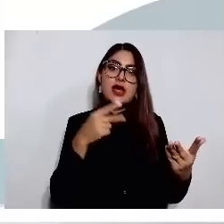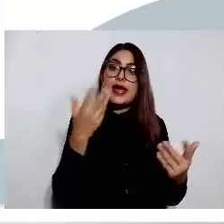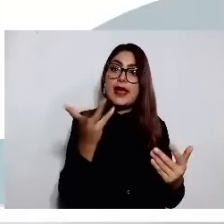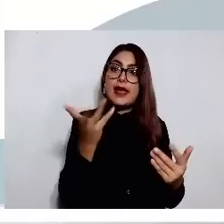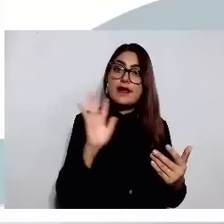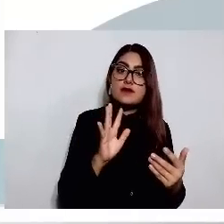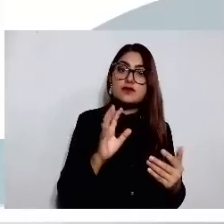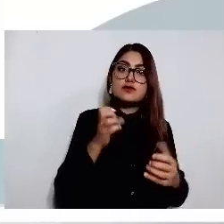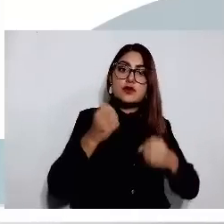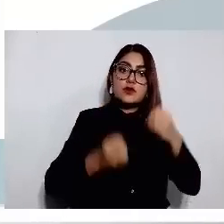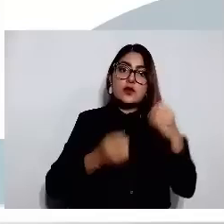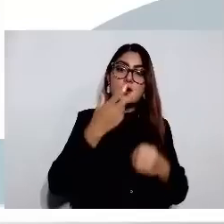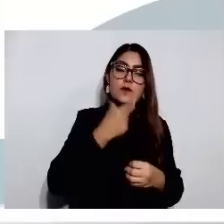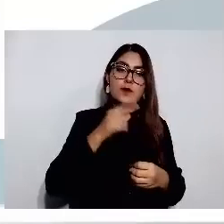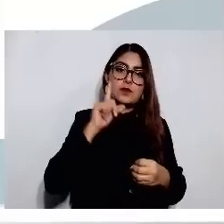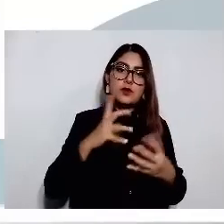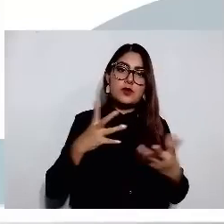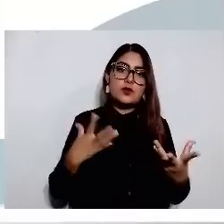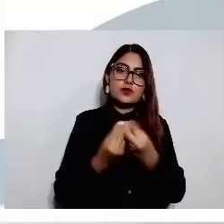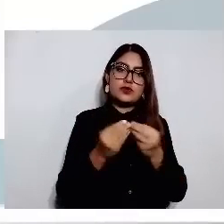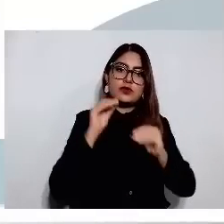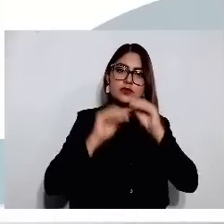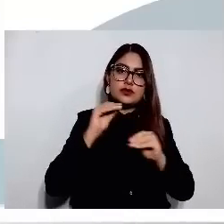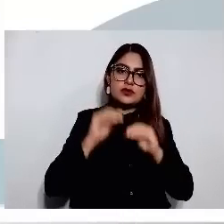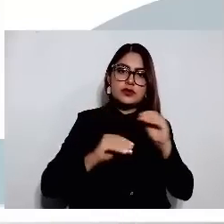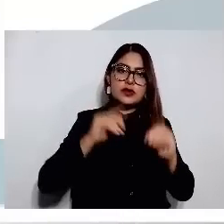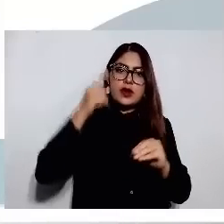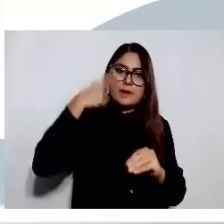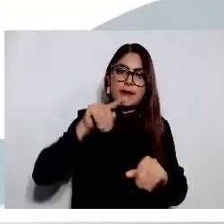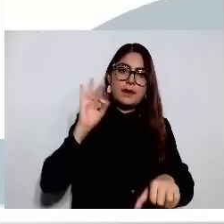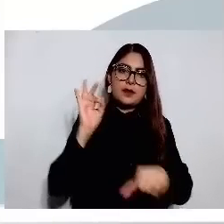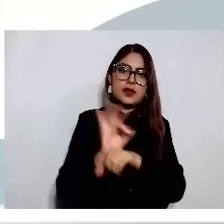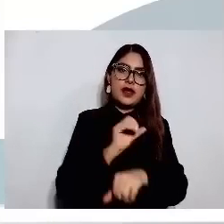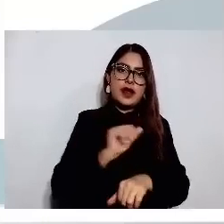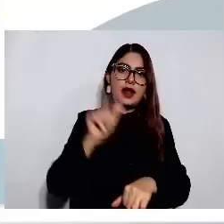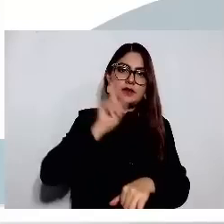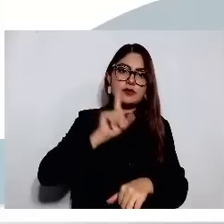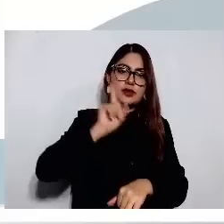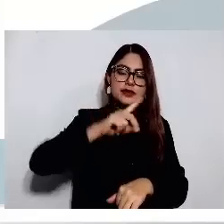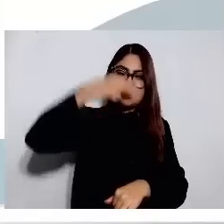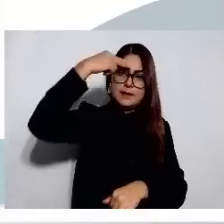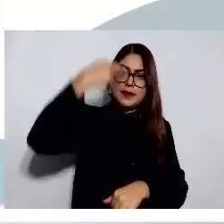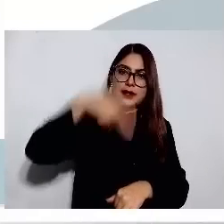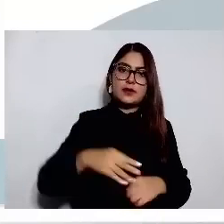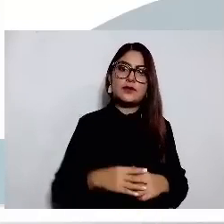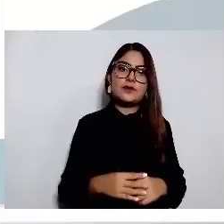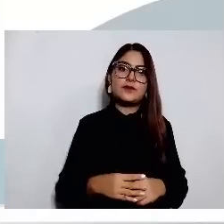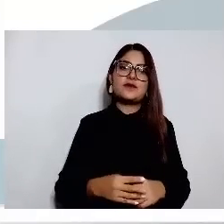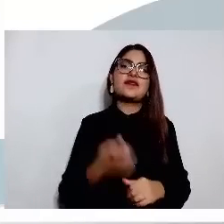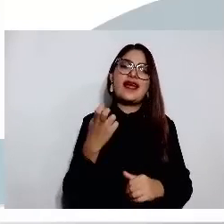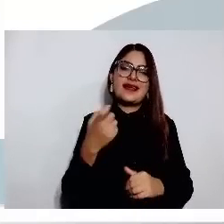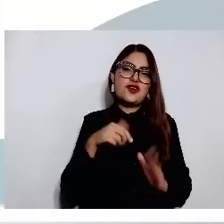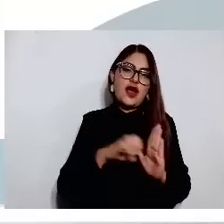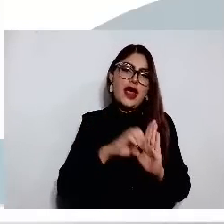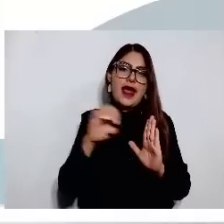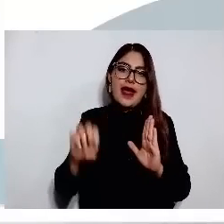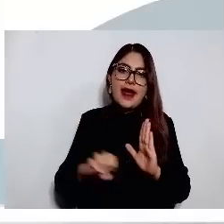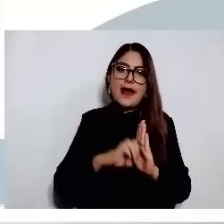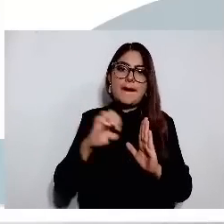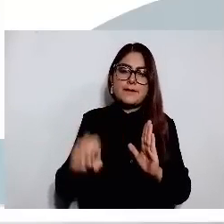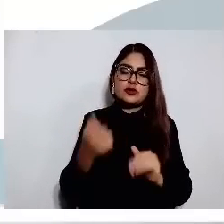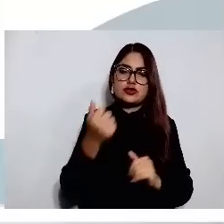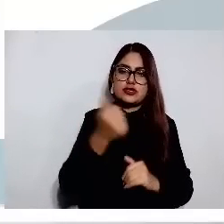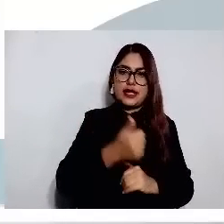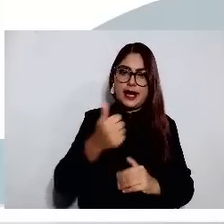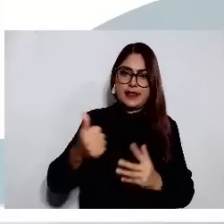como el estándar para proteger a las mujeres en México. Y bueno, esos son ejemplos, digamos, como de cada una de ellas. La siguiente, por